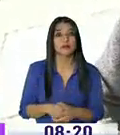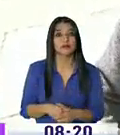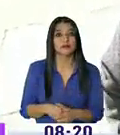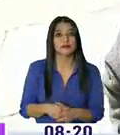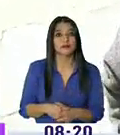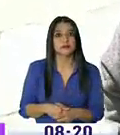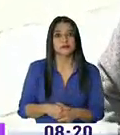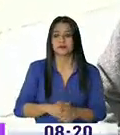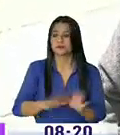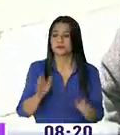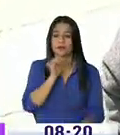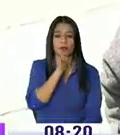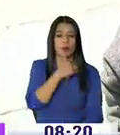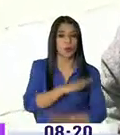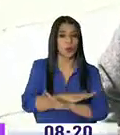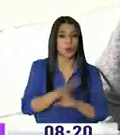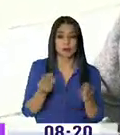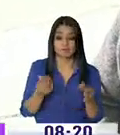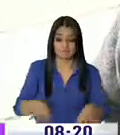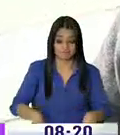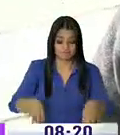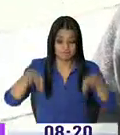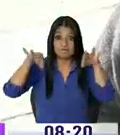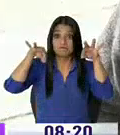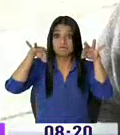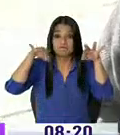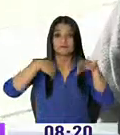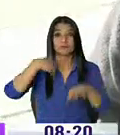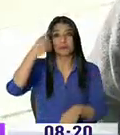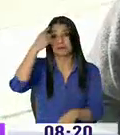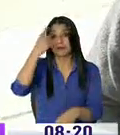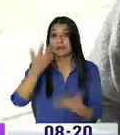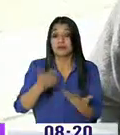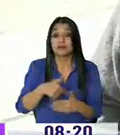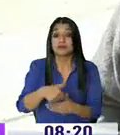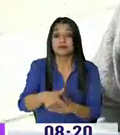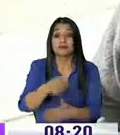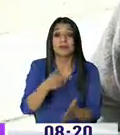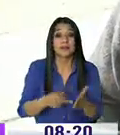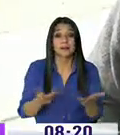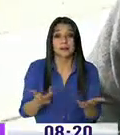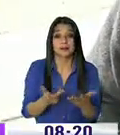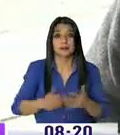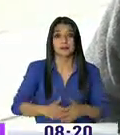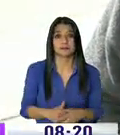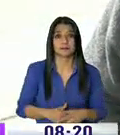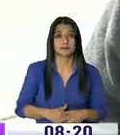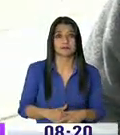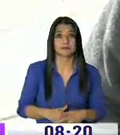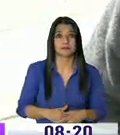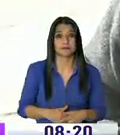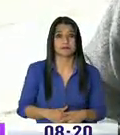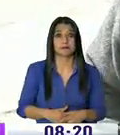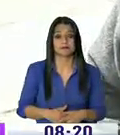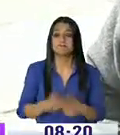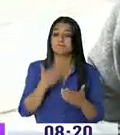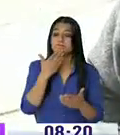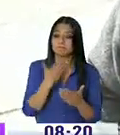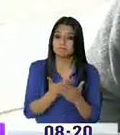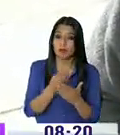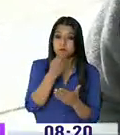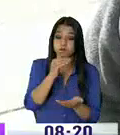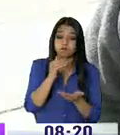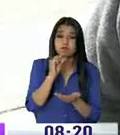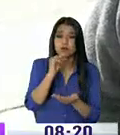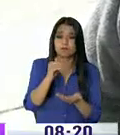ya no soportamos más. Yo creo que ya, no sé con el tiempo qué es lo que va a pasar. Pero gracias por lo que nos